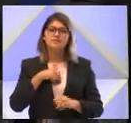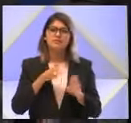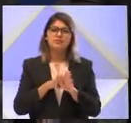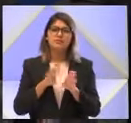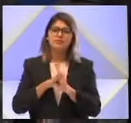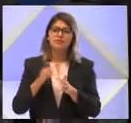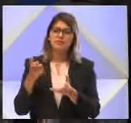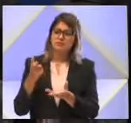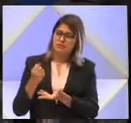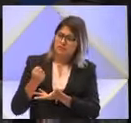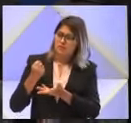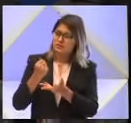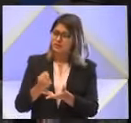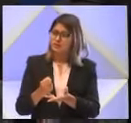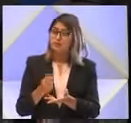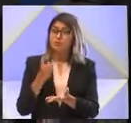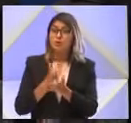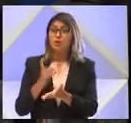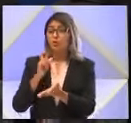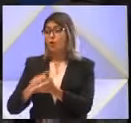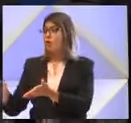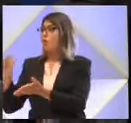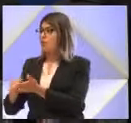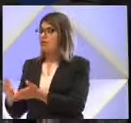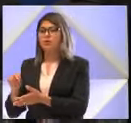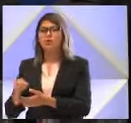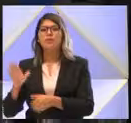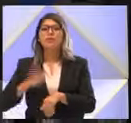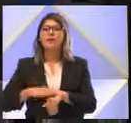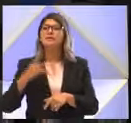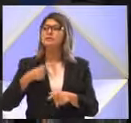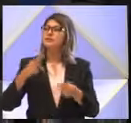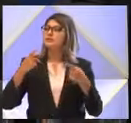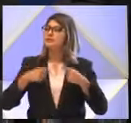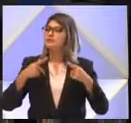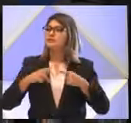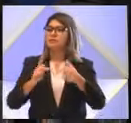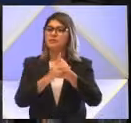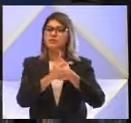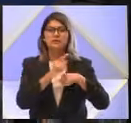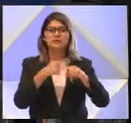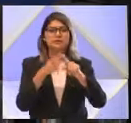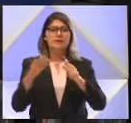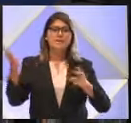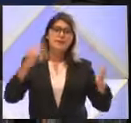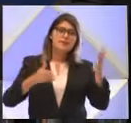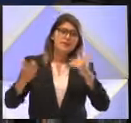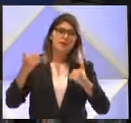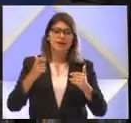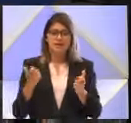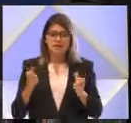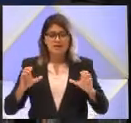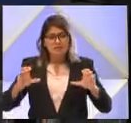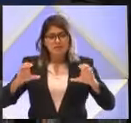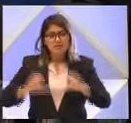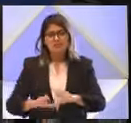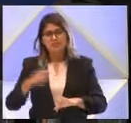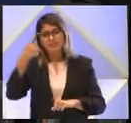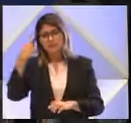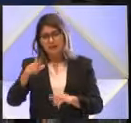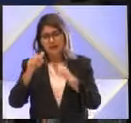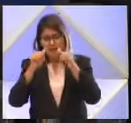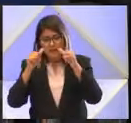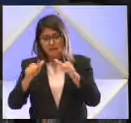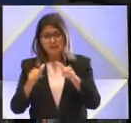y operar extraer inversiones de tecnología donde la transferencia informal de información transferencia de